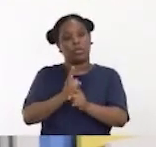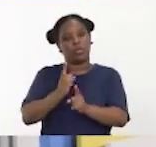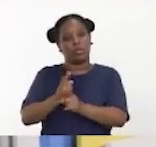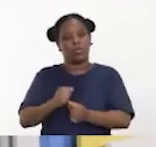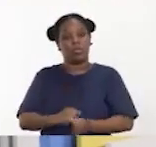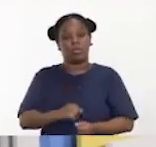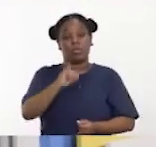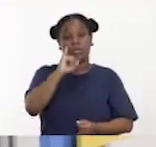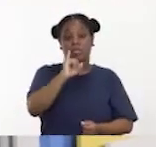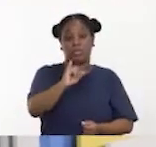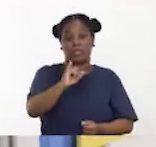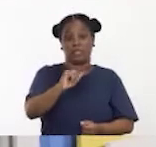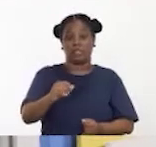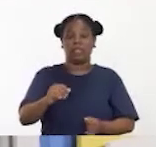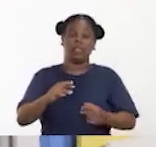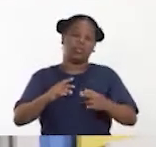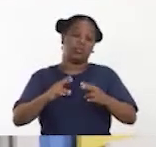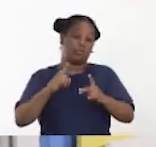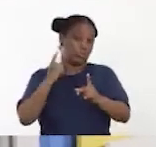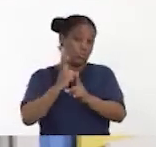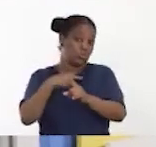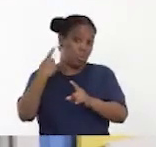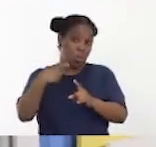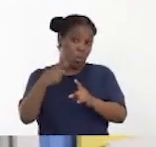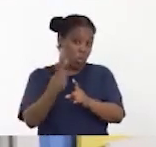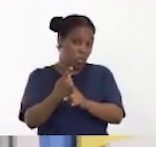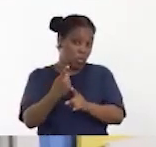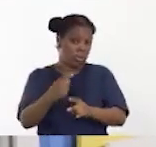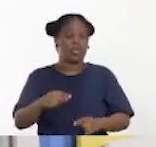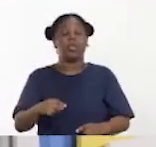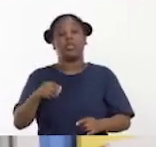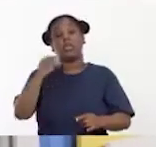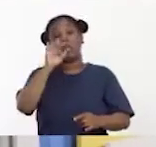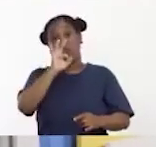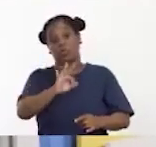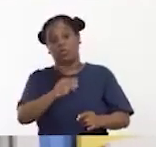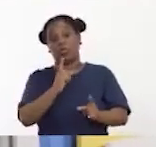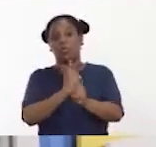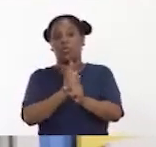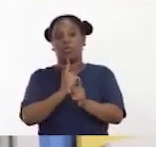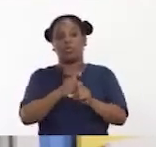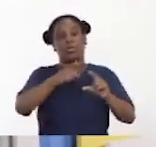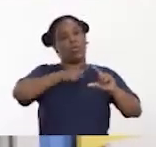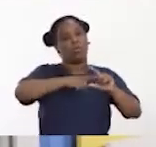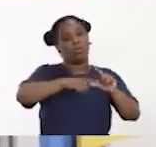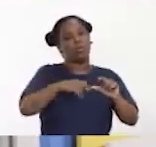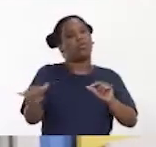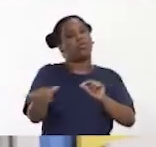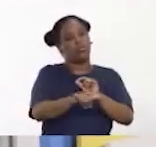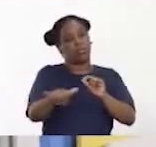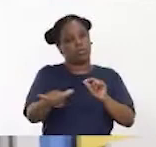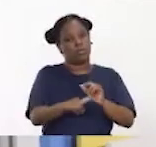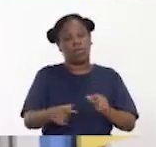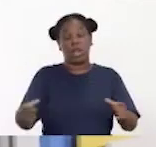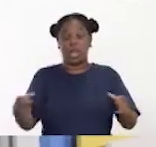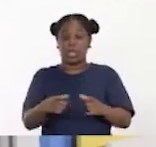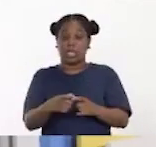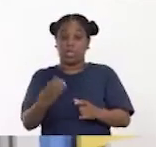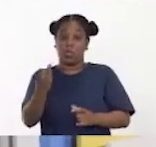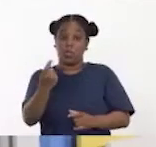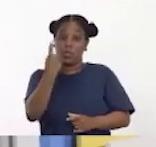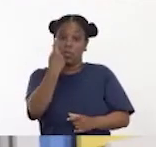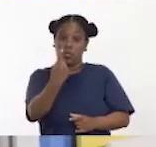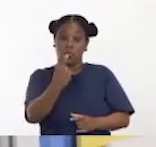sexto regular y el octavo por encuentro tienen contenidos que son comunes. La unidad 1 se refiere a las